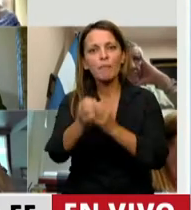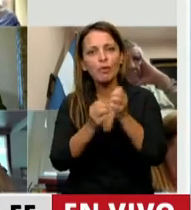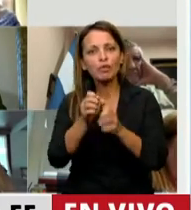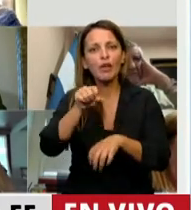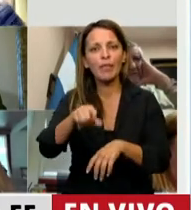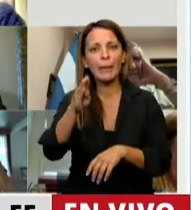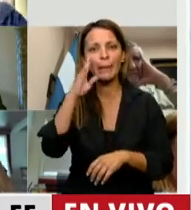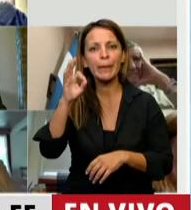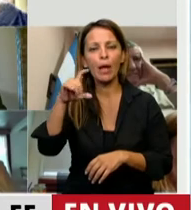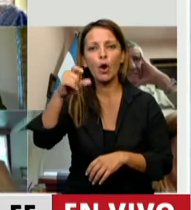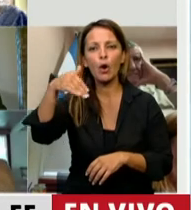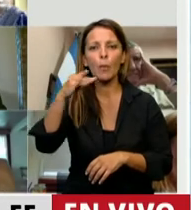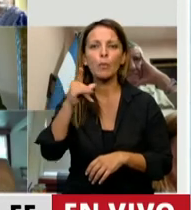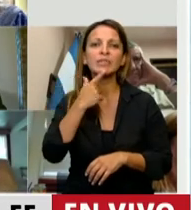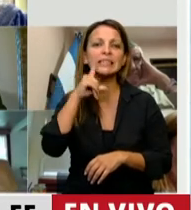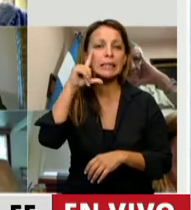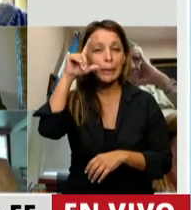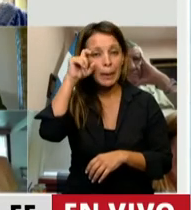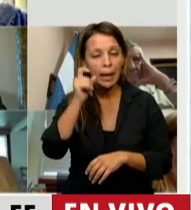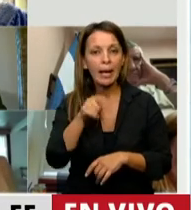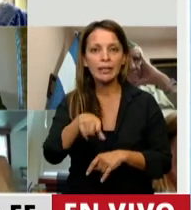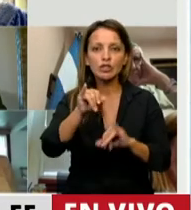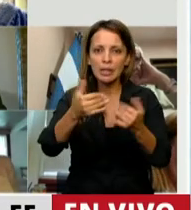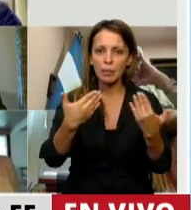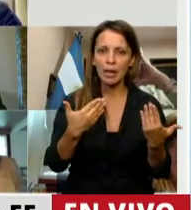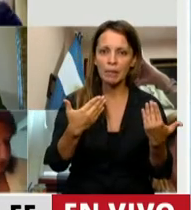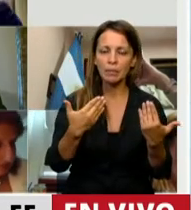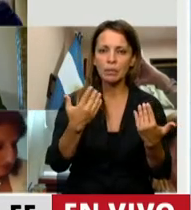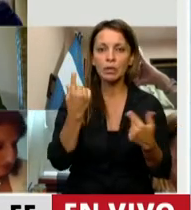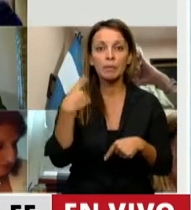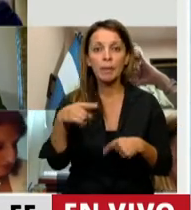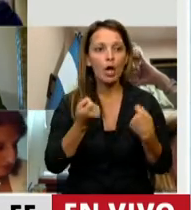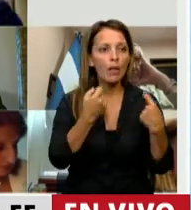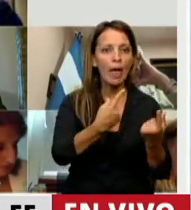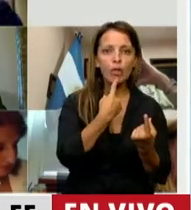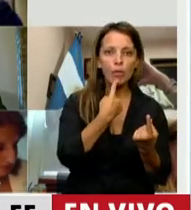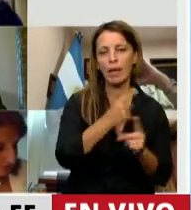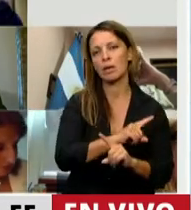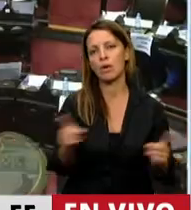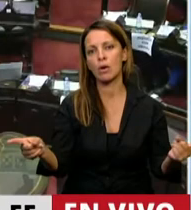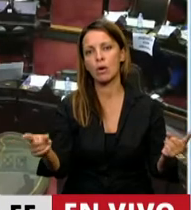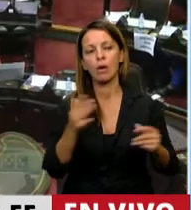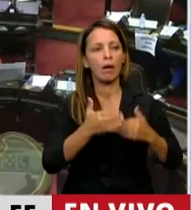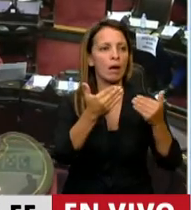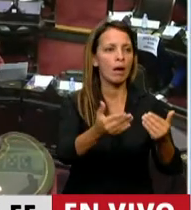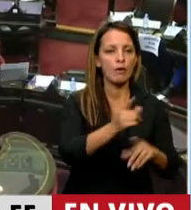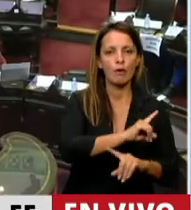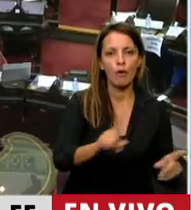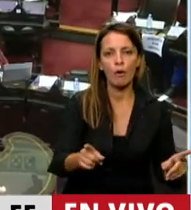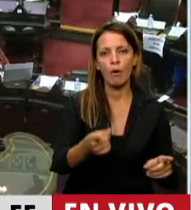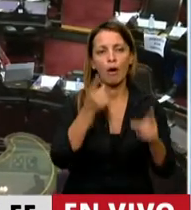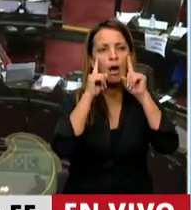Argentina. Lo podemos hacer. Lo que no podemos hacer es no darle certidumbre, no prorrogar, no